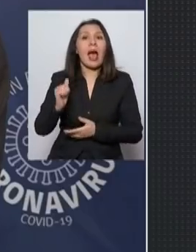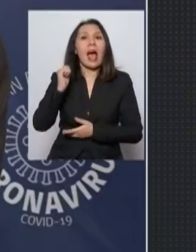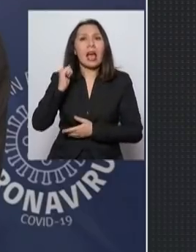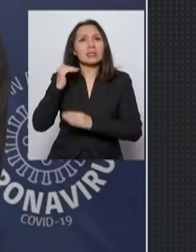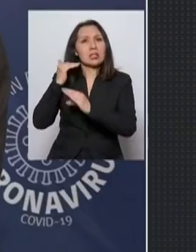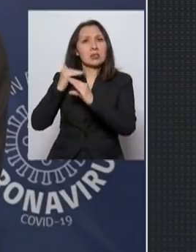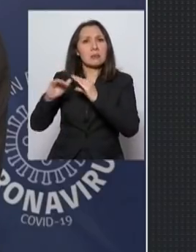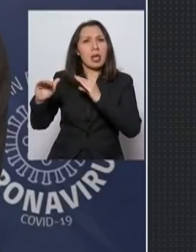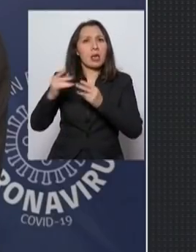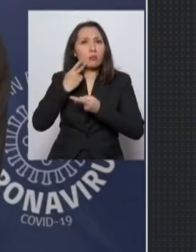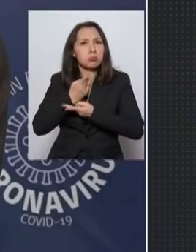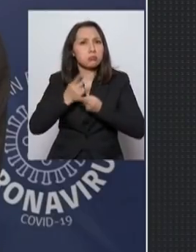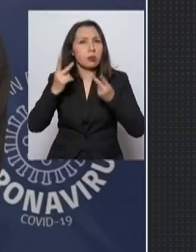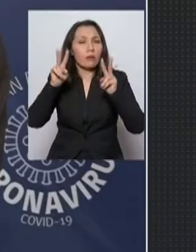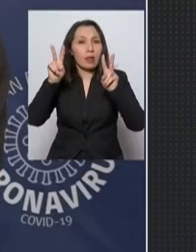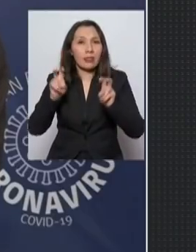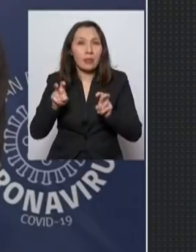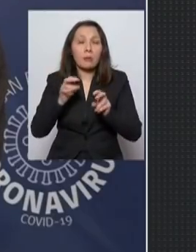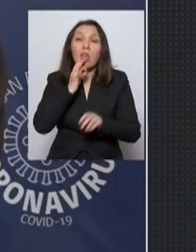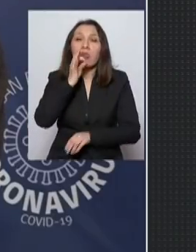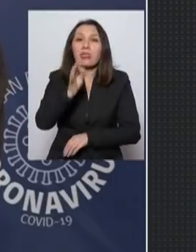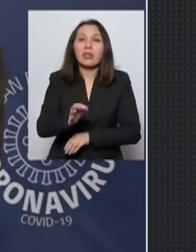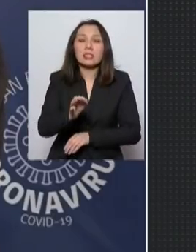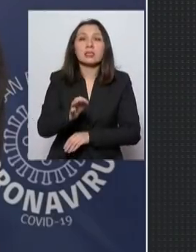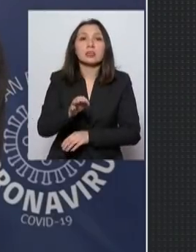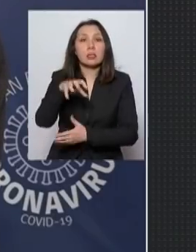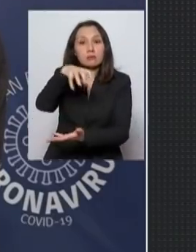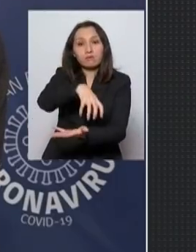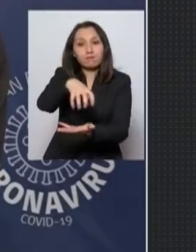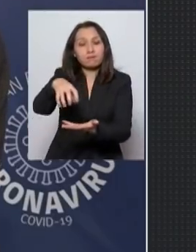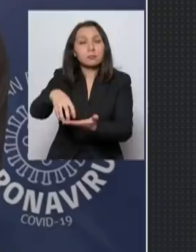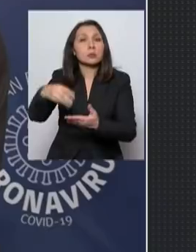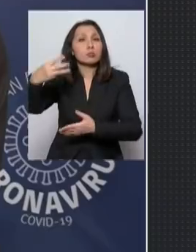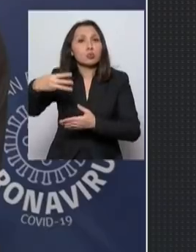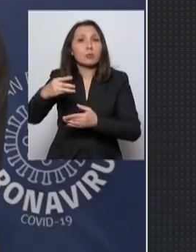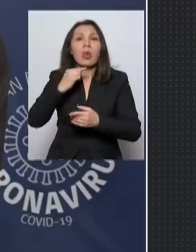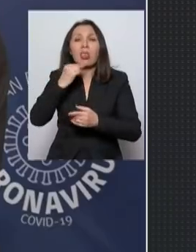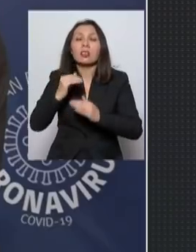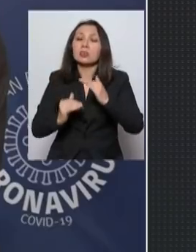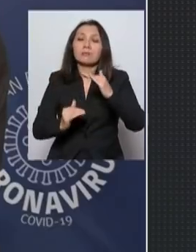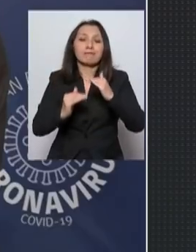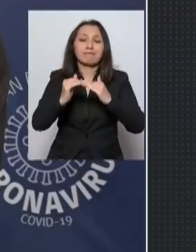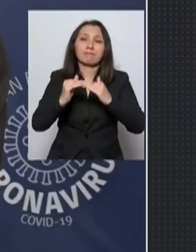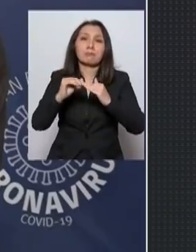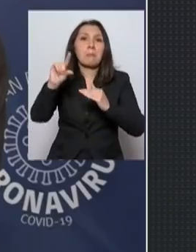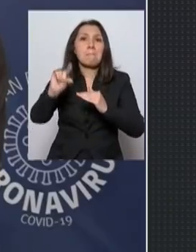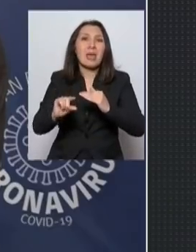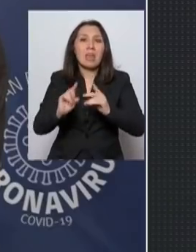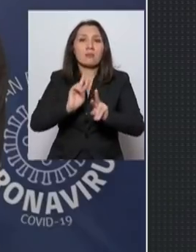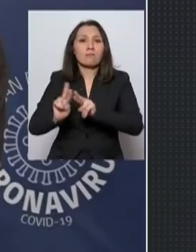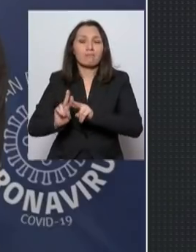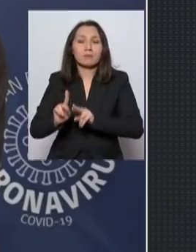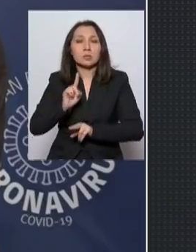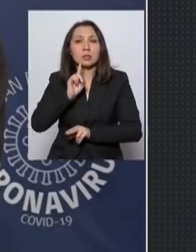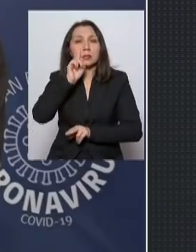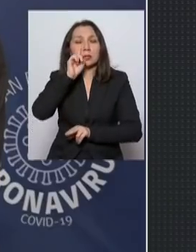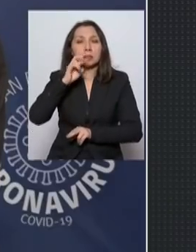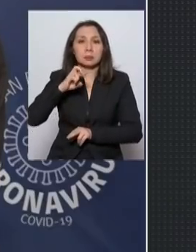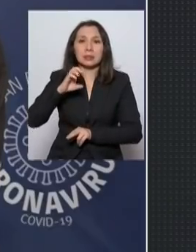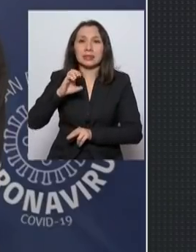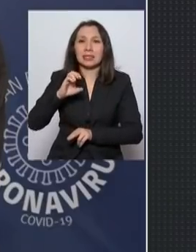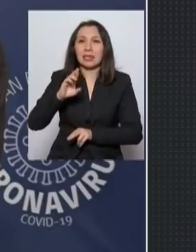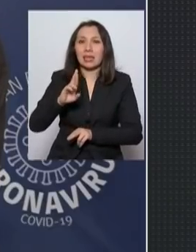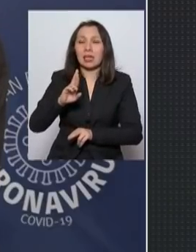mail en el sentido de que determinadas corporaciones municipales se les iba a limitar esta